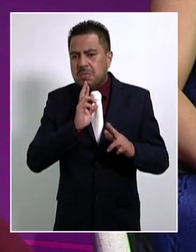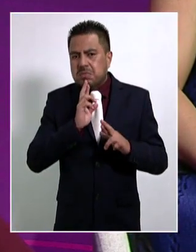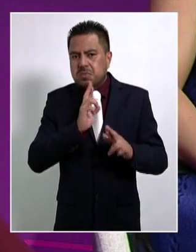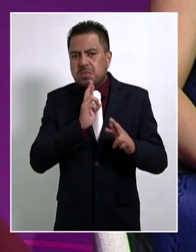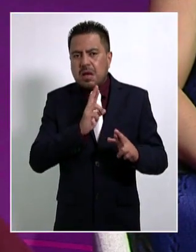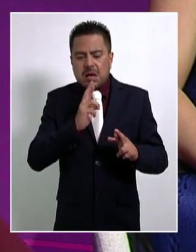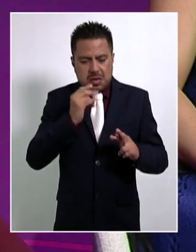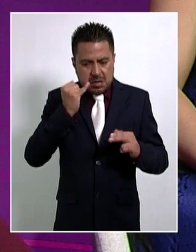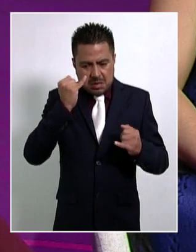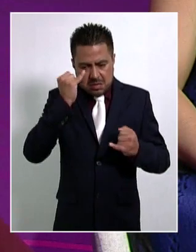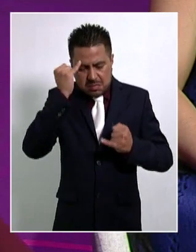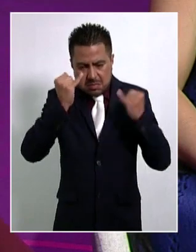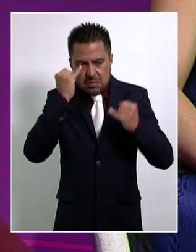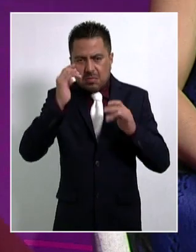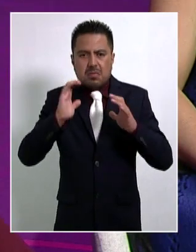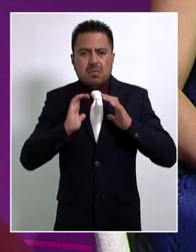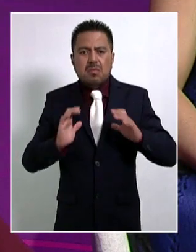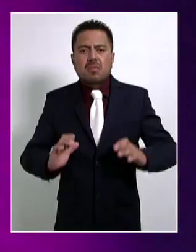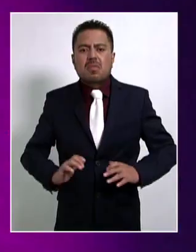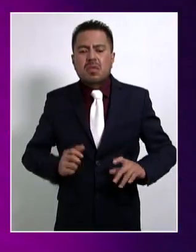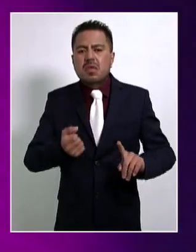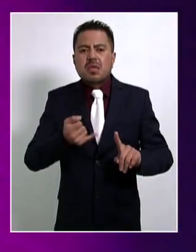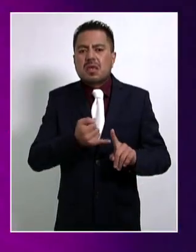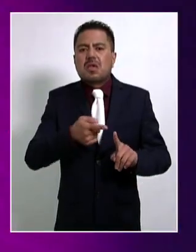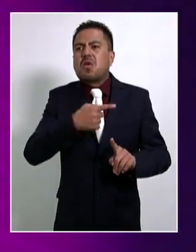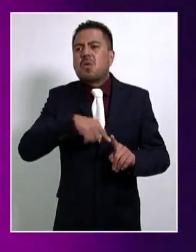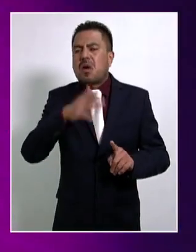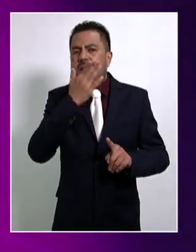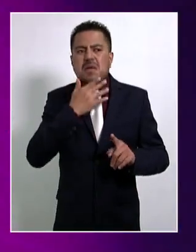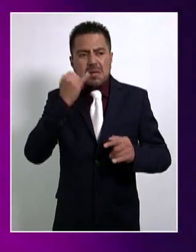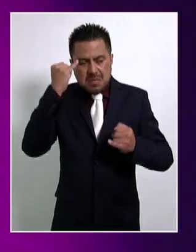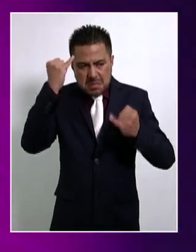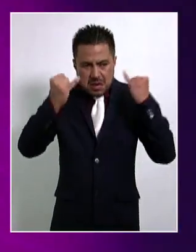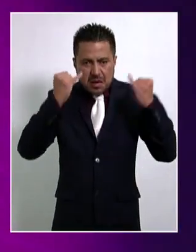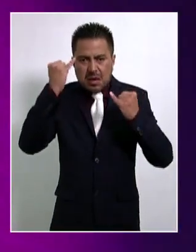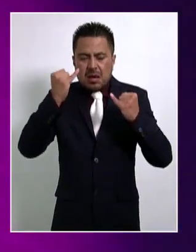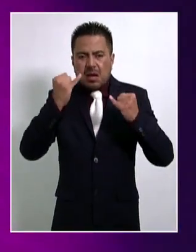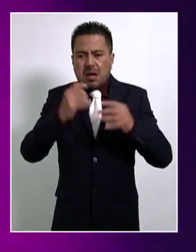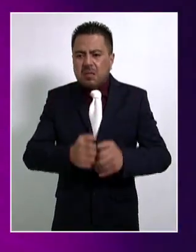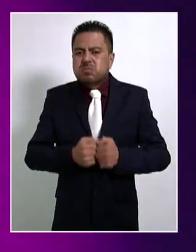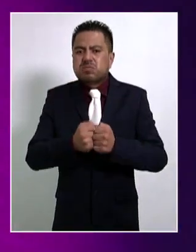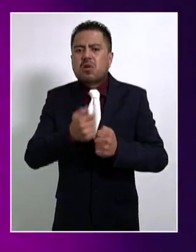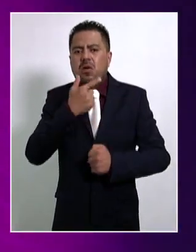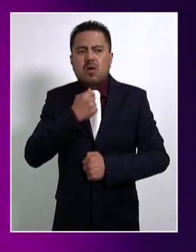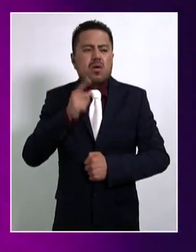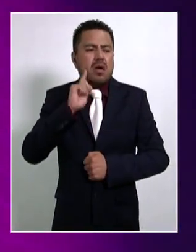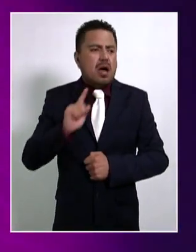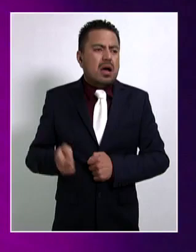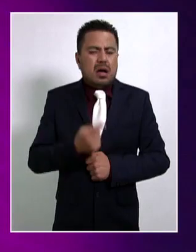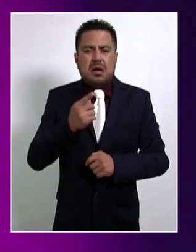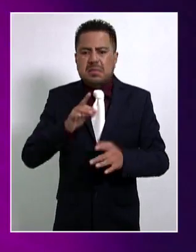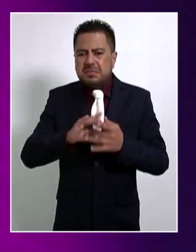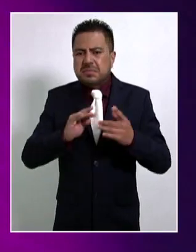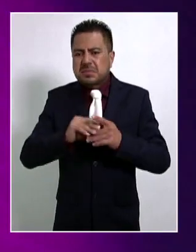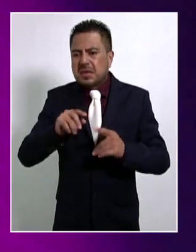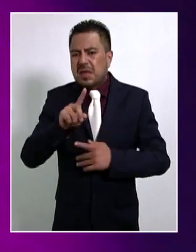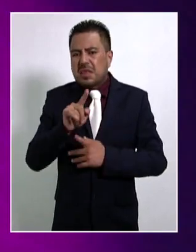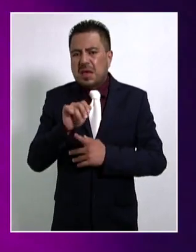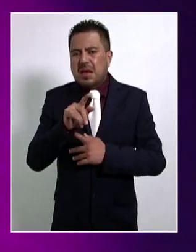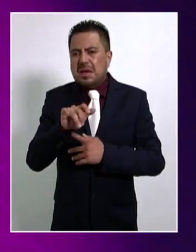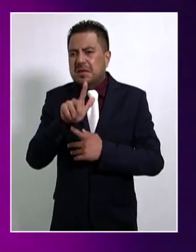un imaginario de cuerpo, a un imaginario que sostiene que ser hombre o ser mujer, como lo decía